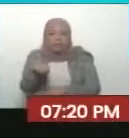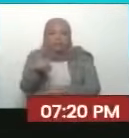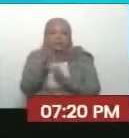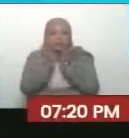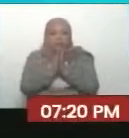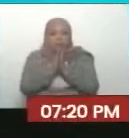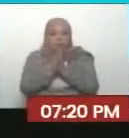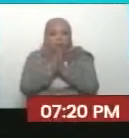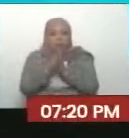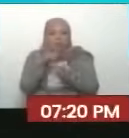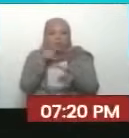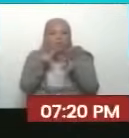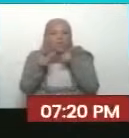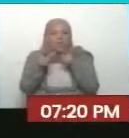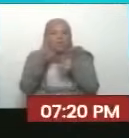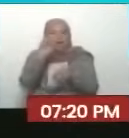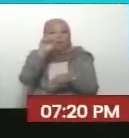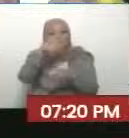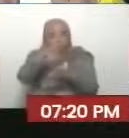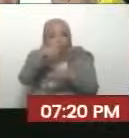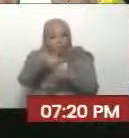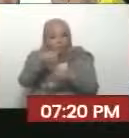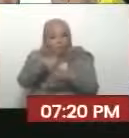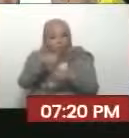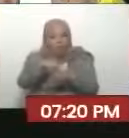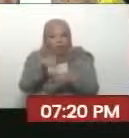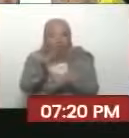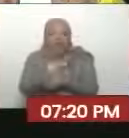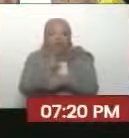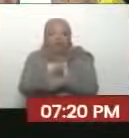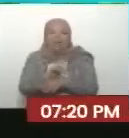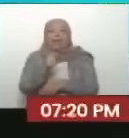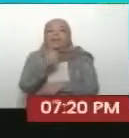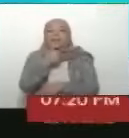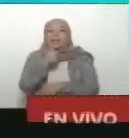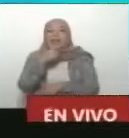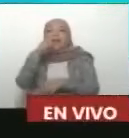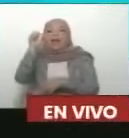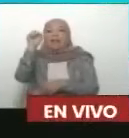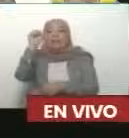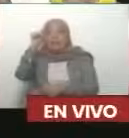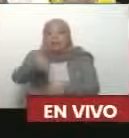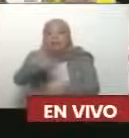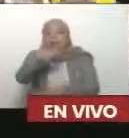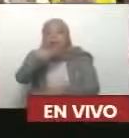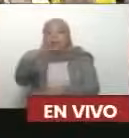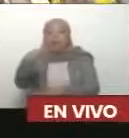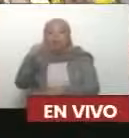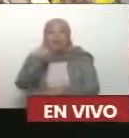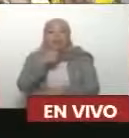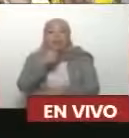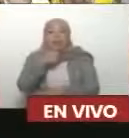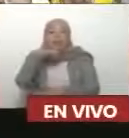Vamos a hacer un referéndum rápido para ver si ustedes votan. ¿Quiénes están de acuerdo que Silvia y yo vayamos a Canaima?